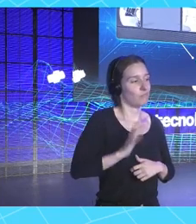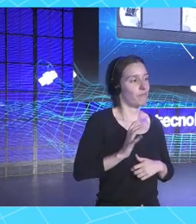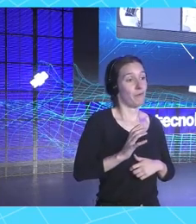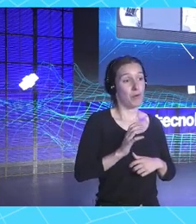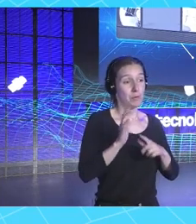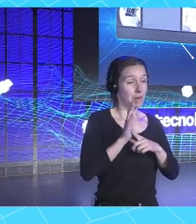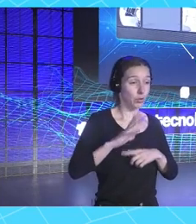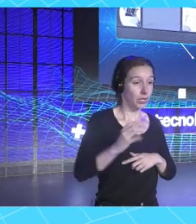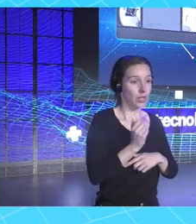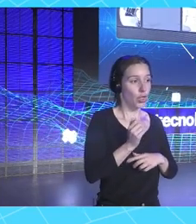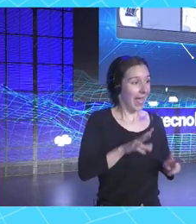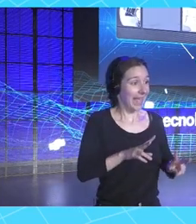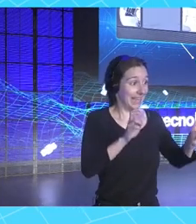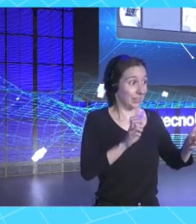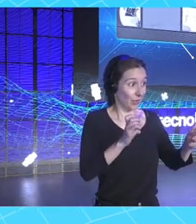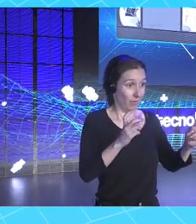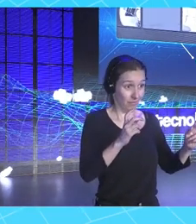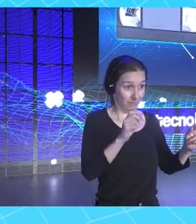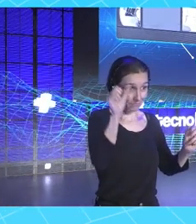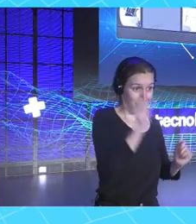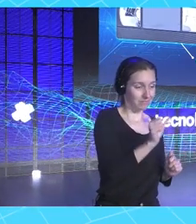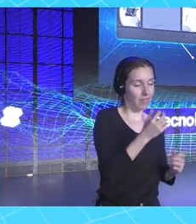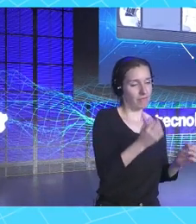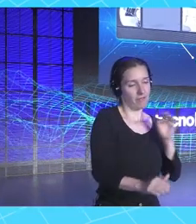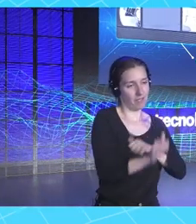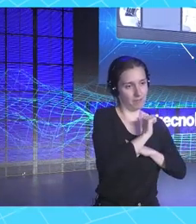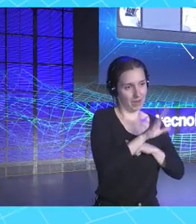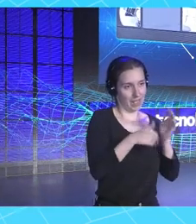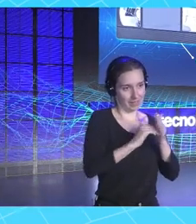que pongáis hombre la depresión